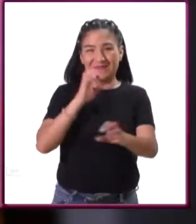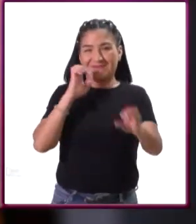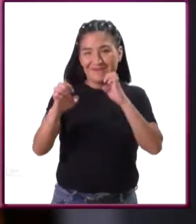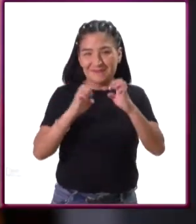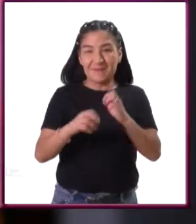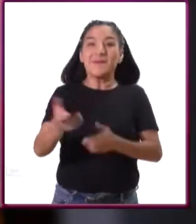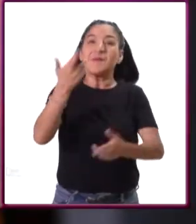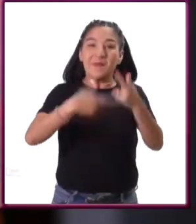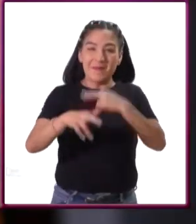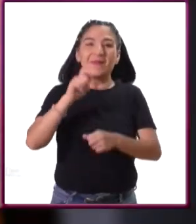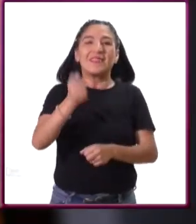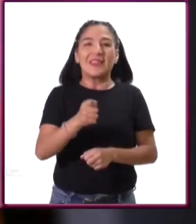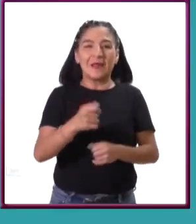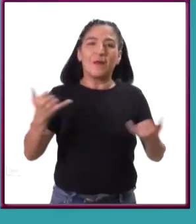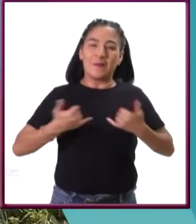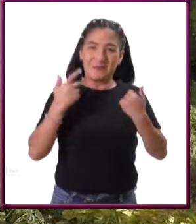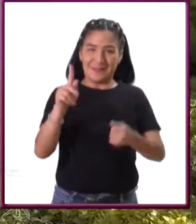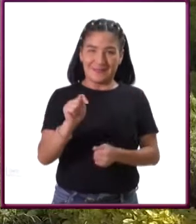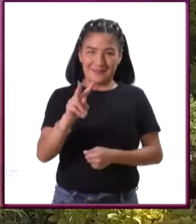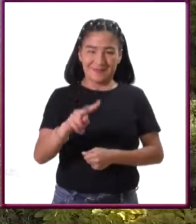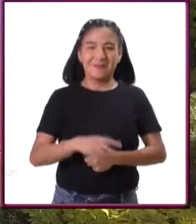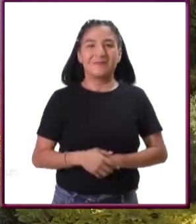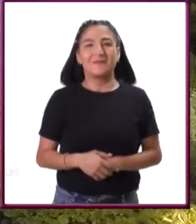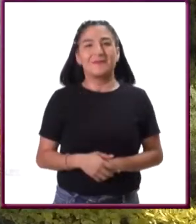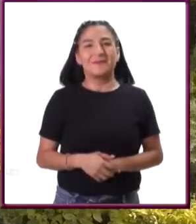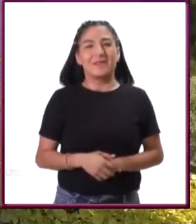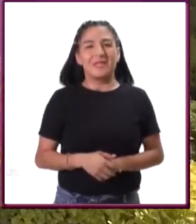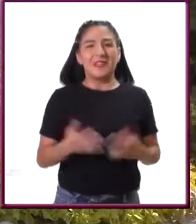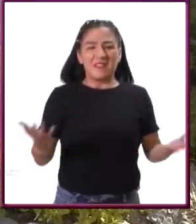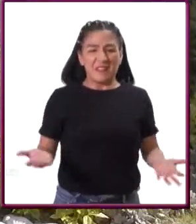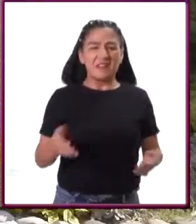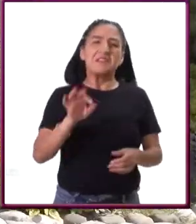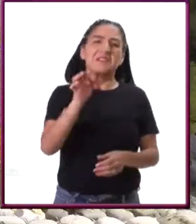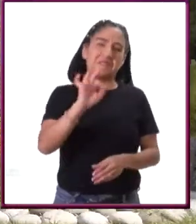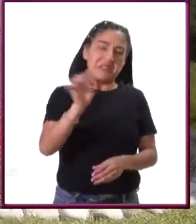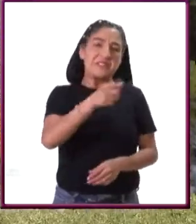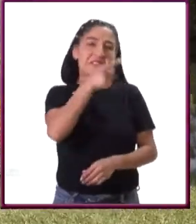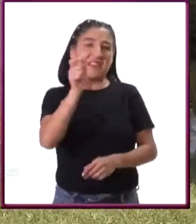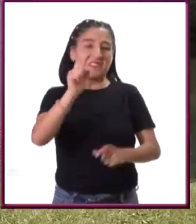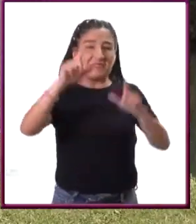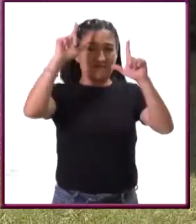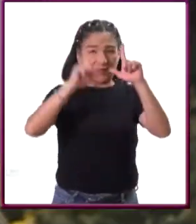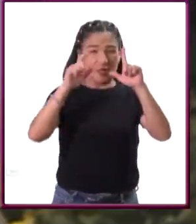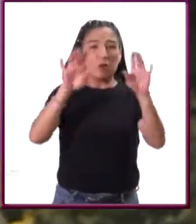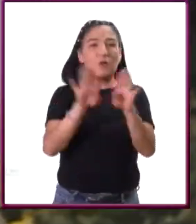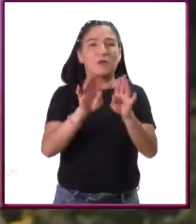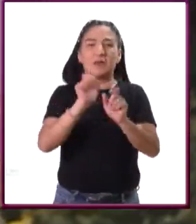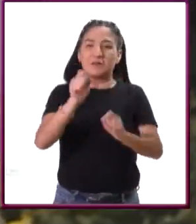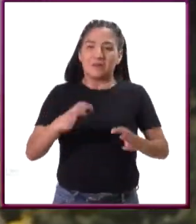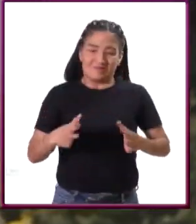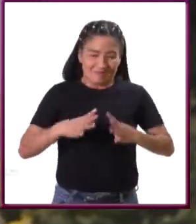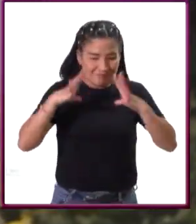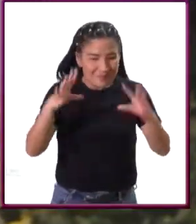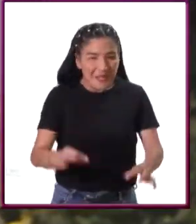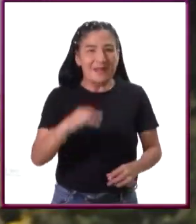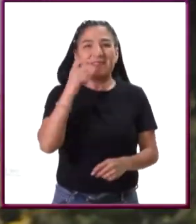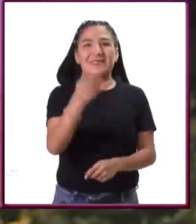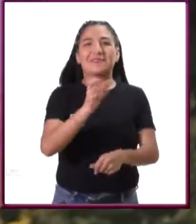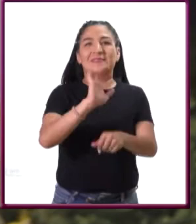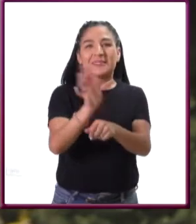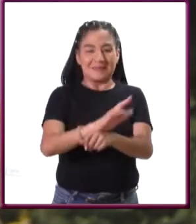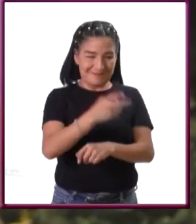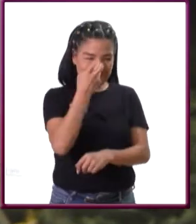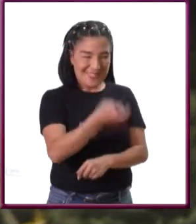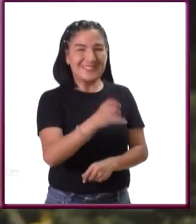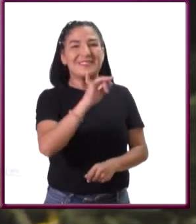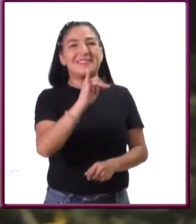esto que es Jóvenes en TV. O sea que se podría decir que la fotografía es la madre del cine. Elemental, es una muy bonita